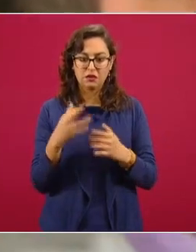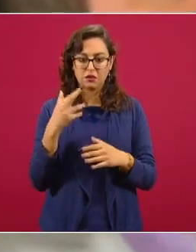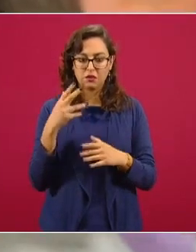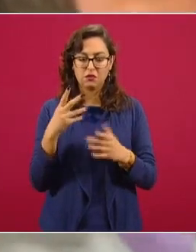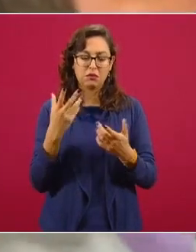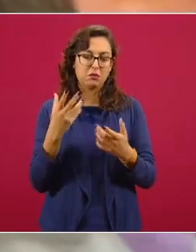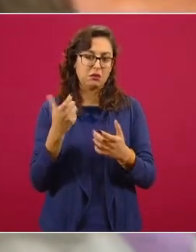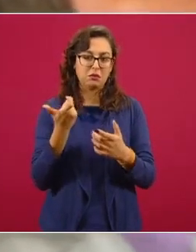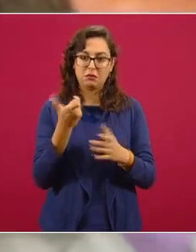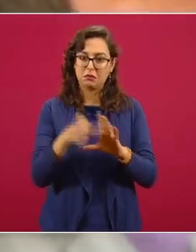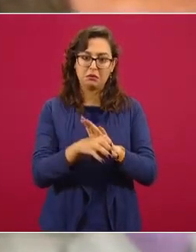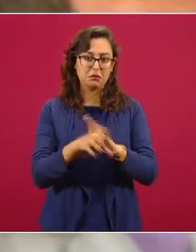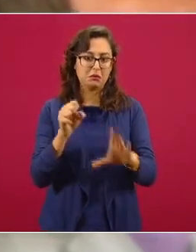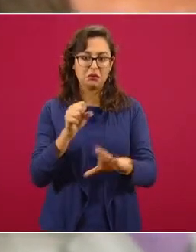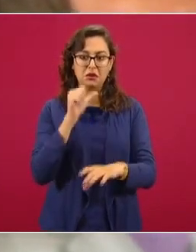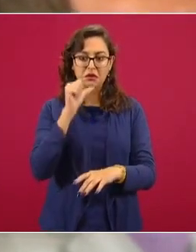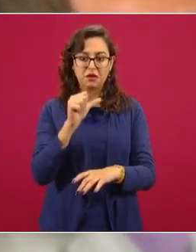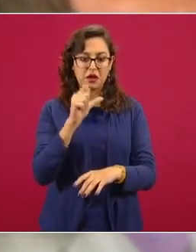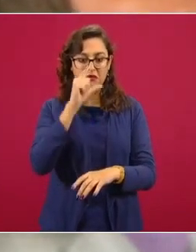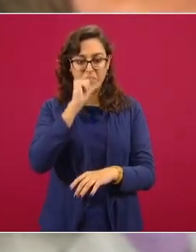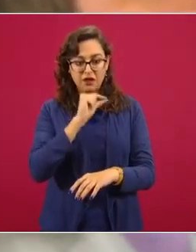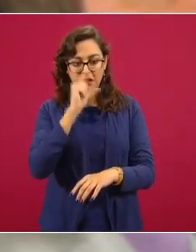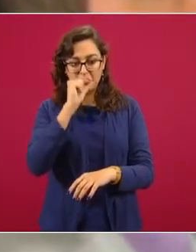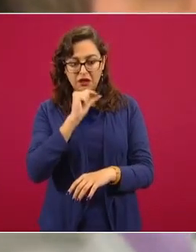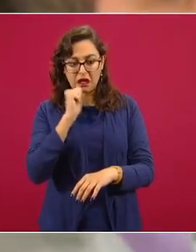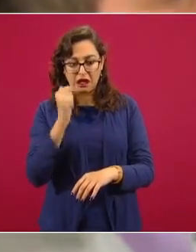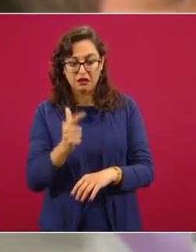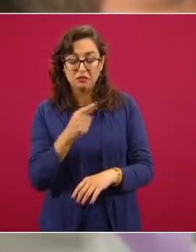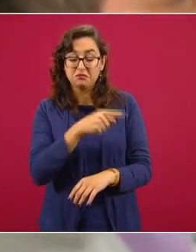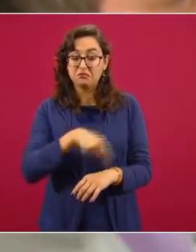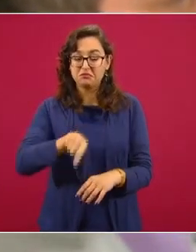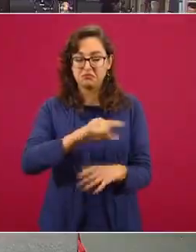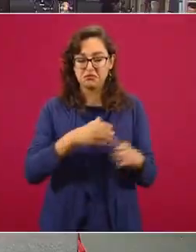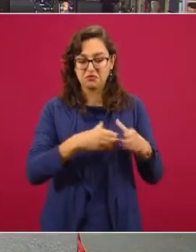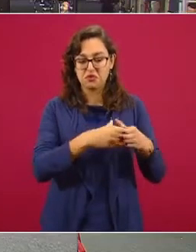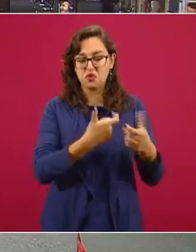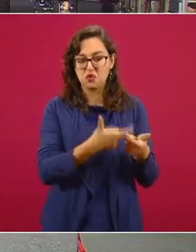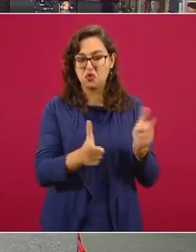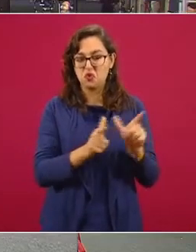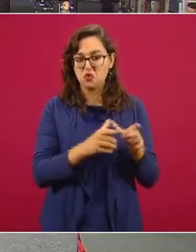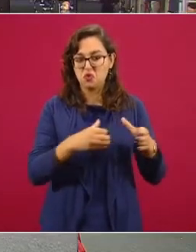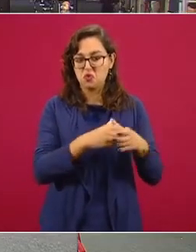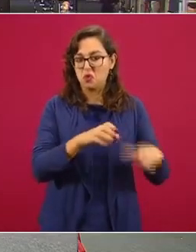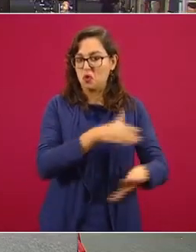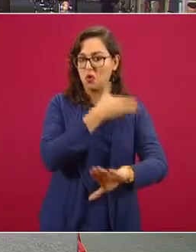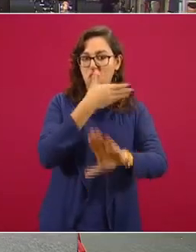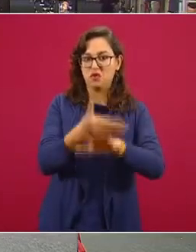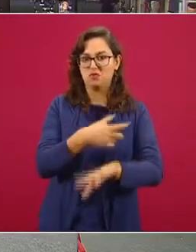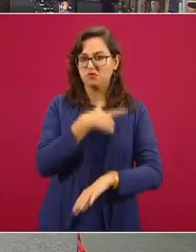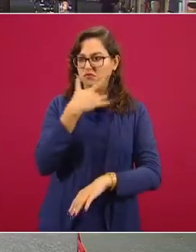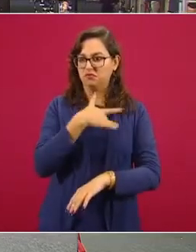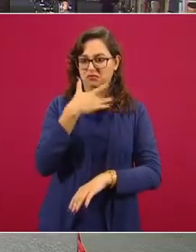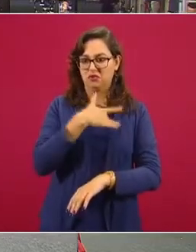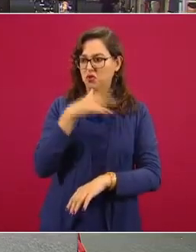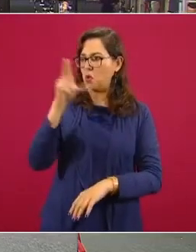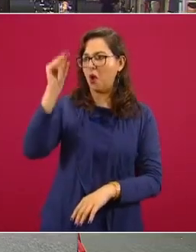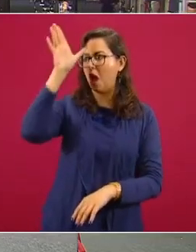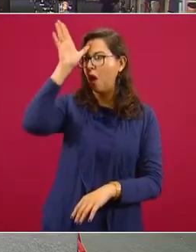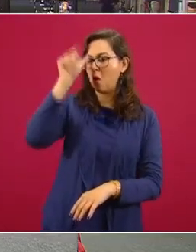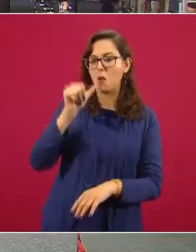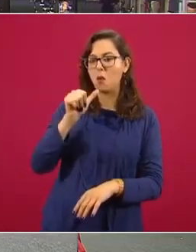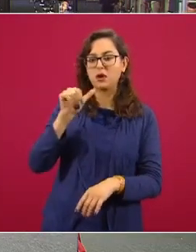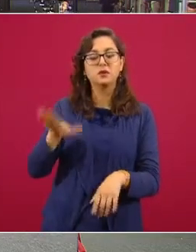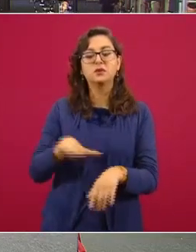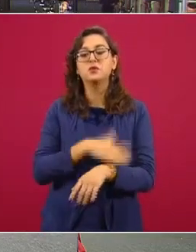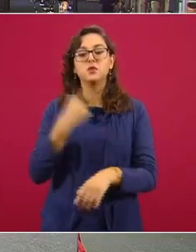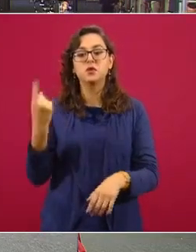revisión domiciliaria irregularidades. Ellos dicen que es exagerado porque sin tener todavía una definición